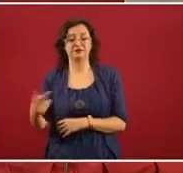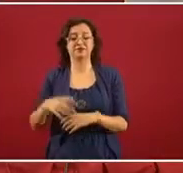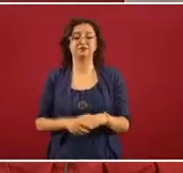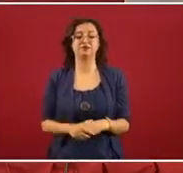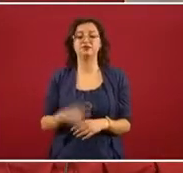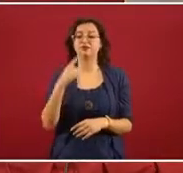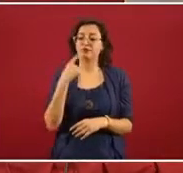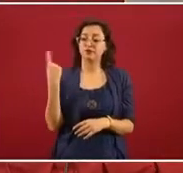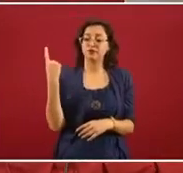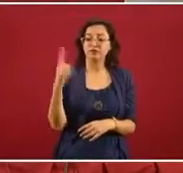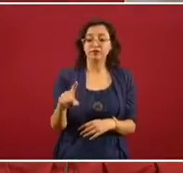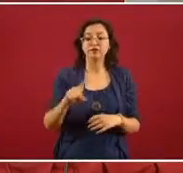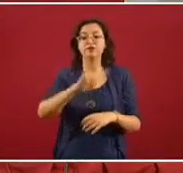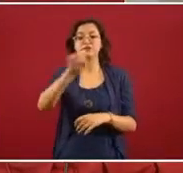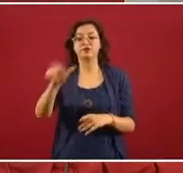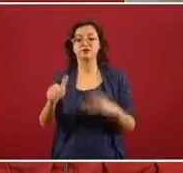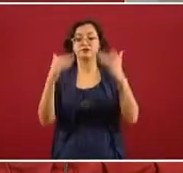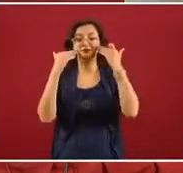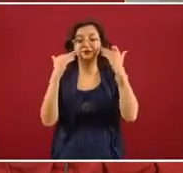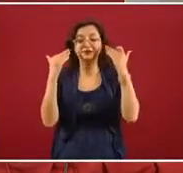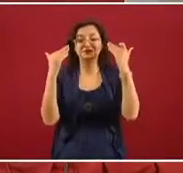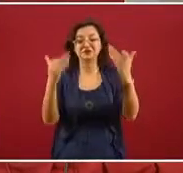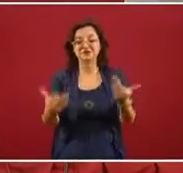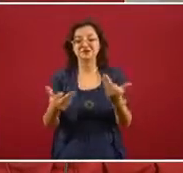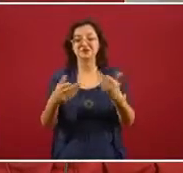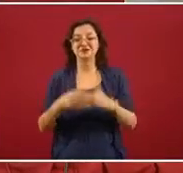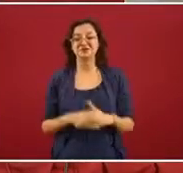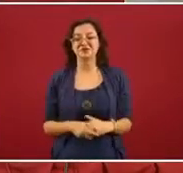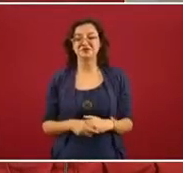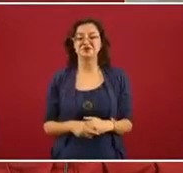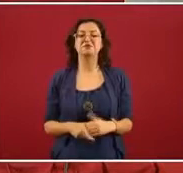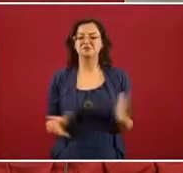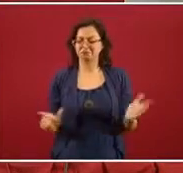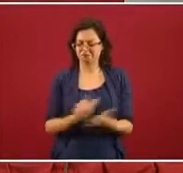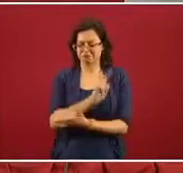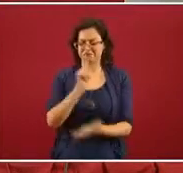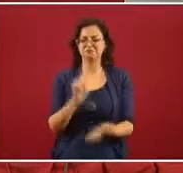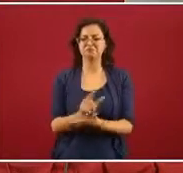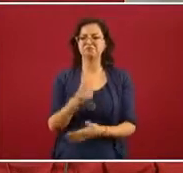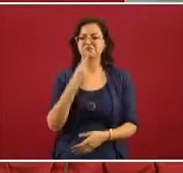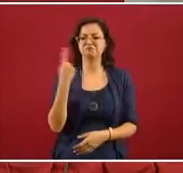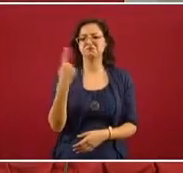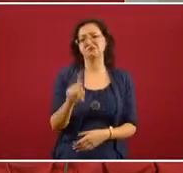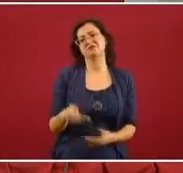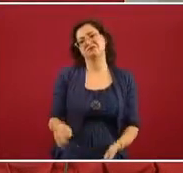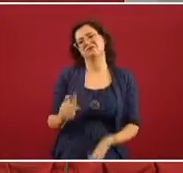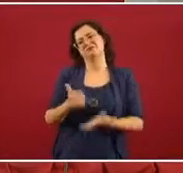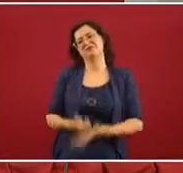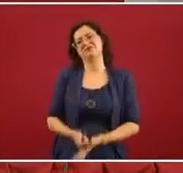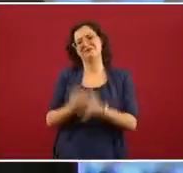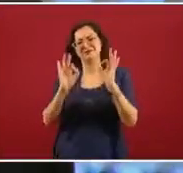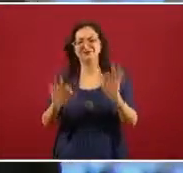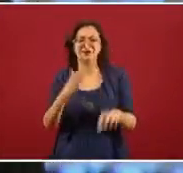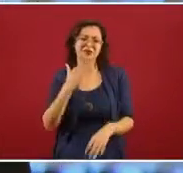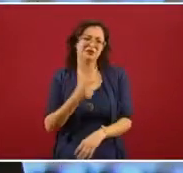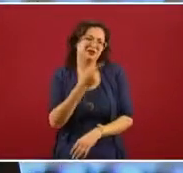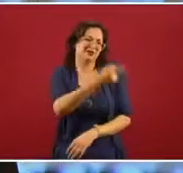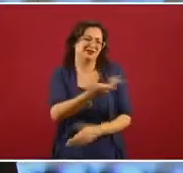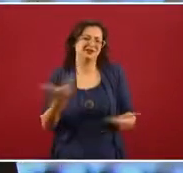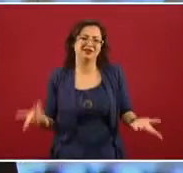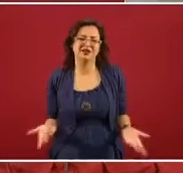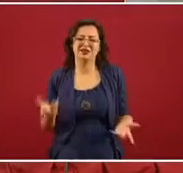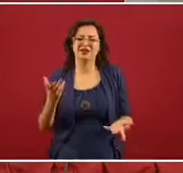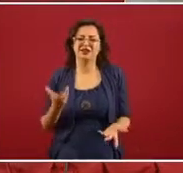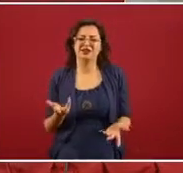a constatarlo y procedemos conforme a derecho, pero también ayúdenos reportando bien las cosas. También la